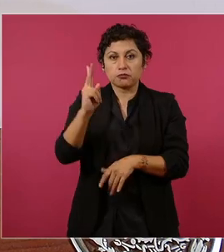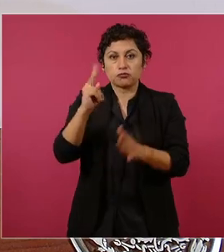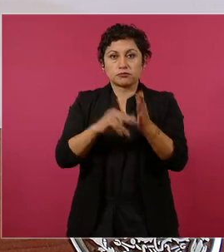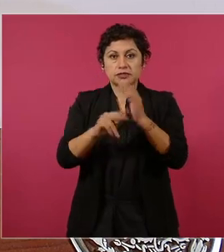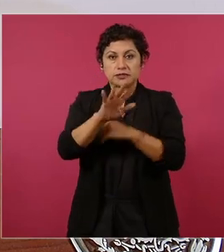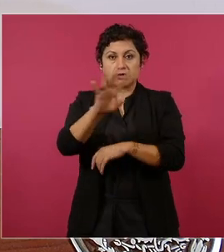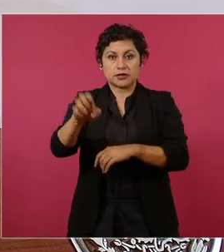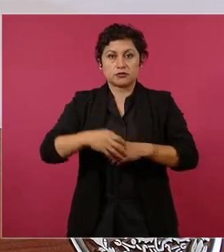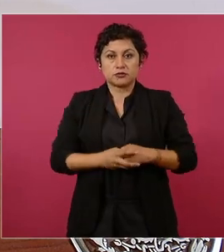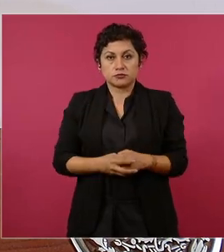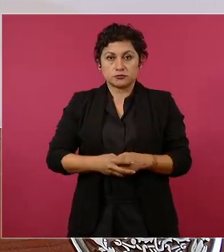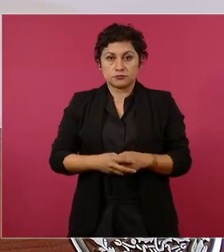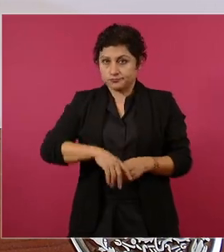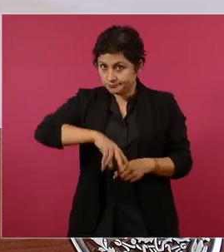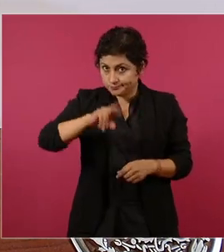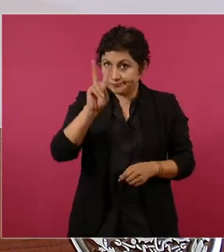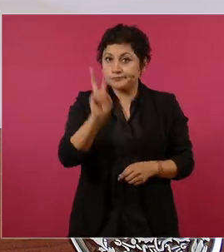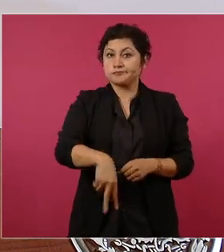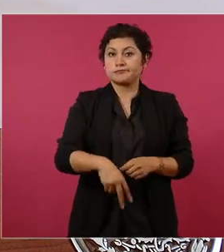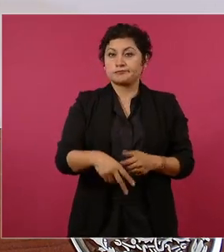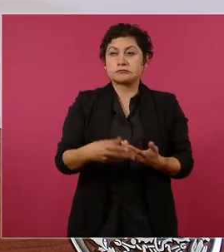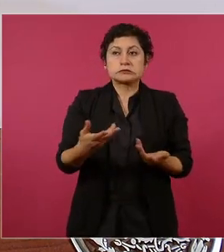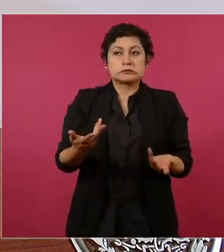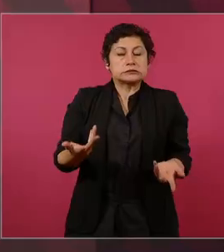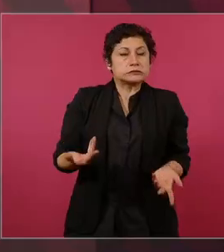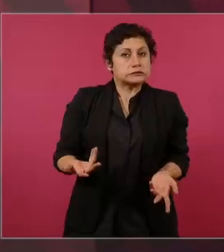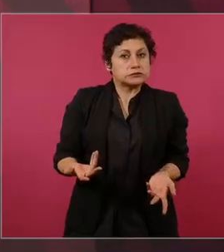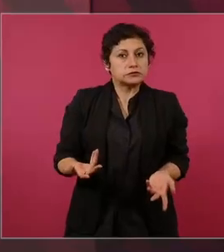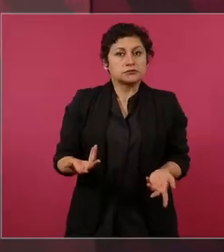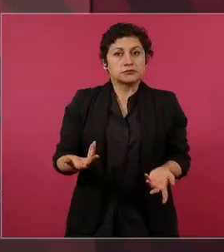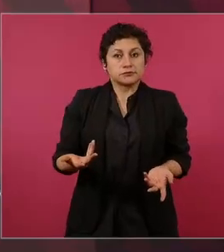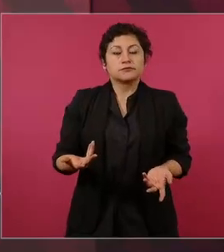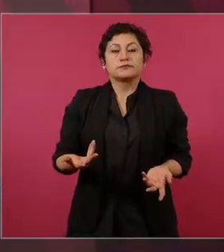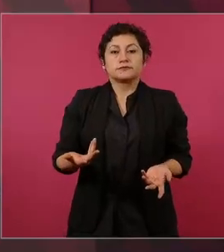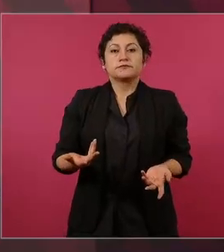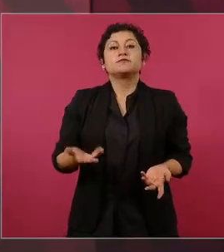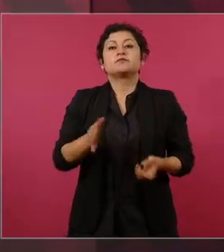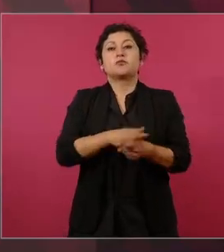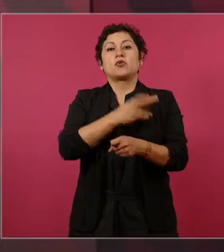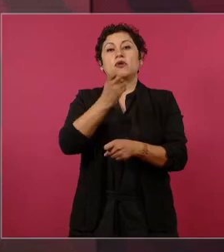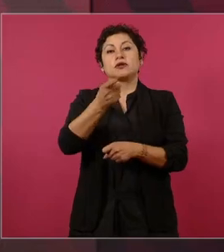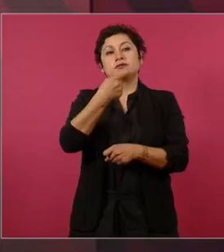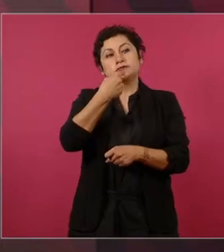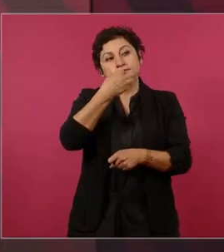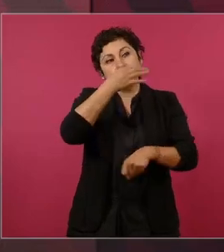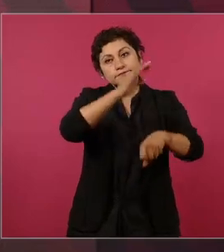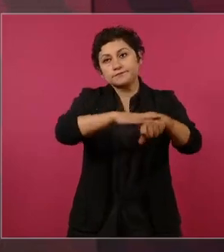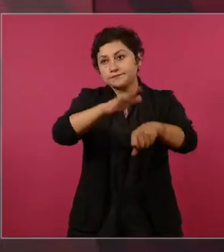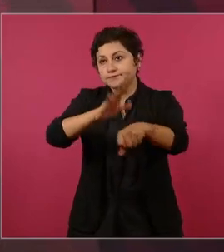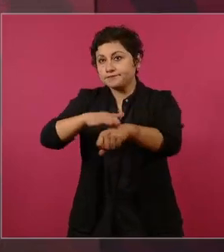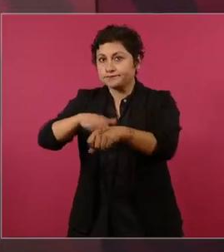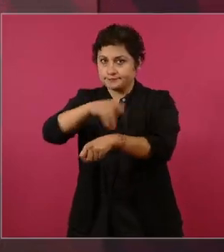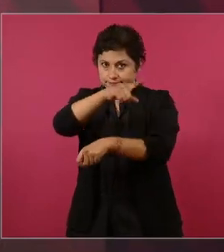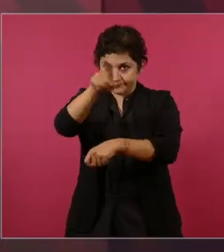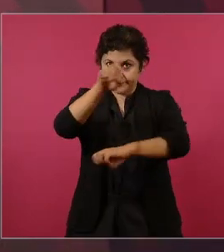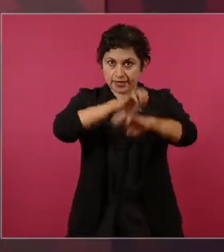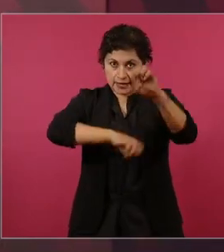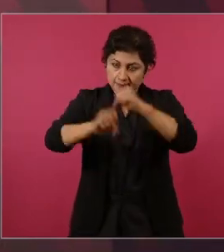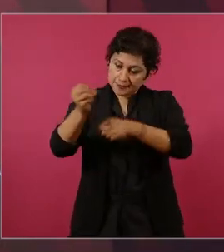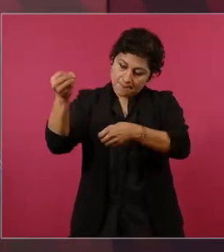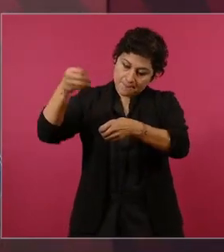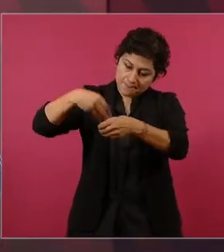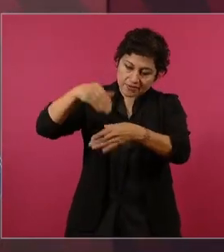¿Así? Cuando mucho 3,000. Entonces le fuimos subiendo, ellos aportaron